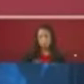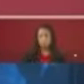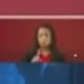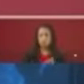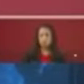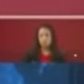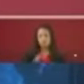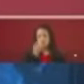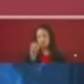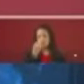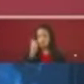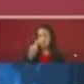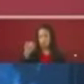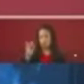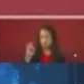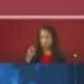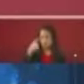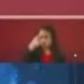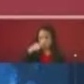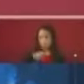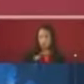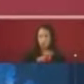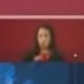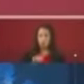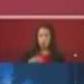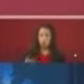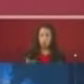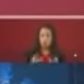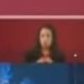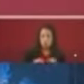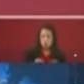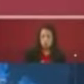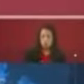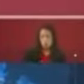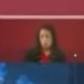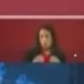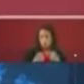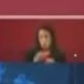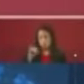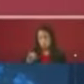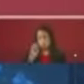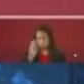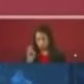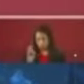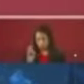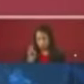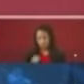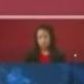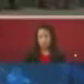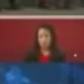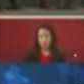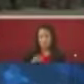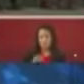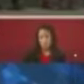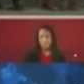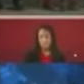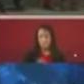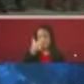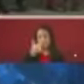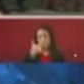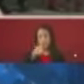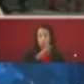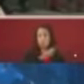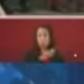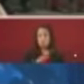Judicial. Una cultura también muy extendida de acoso sexual. Una falta de política